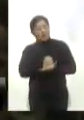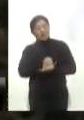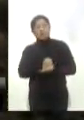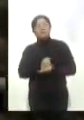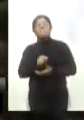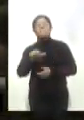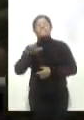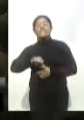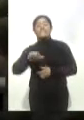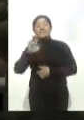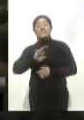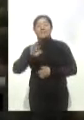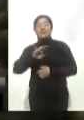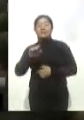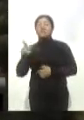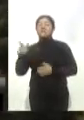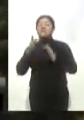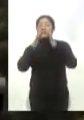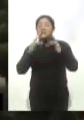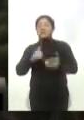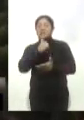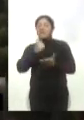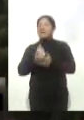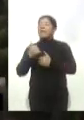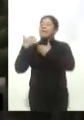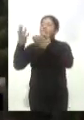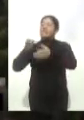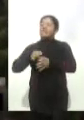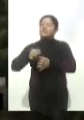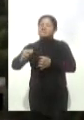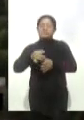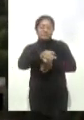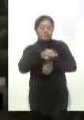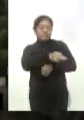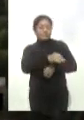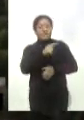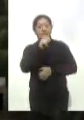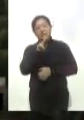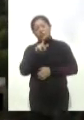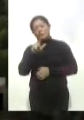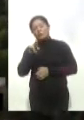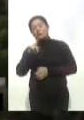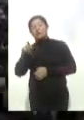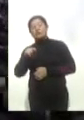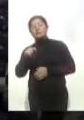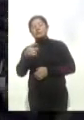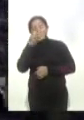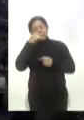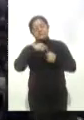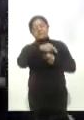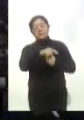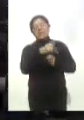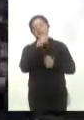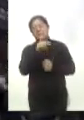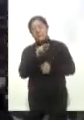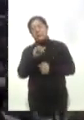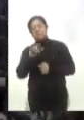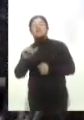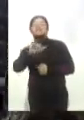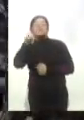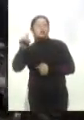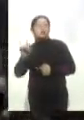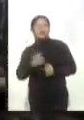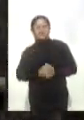exterior en las zonas más frecuentadas en ciudades de Francia, como Toulouse, y pronto lo será en París y otras urbes, anunciaron las autoridades.